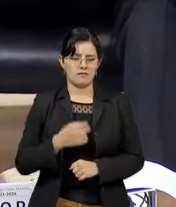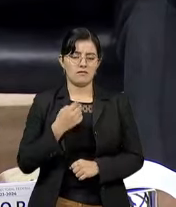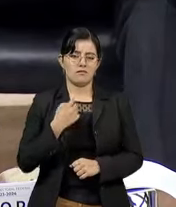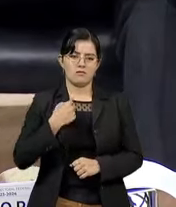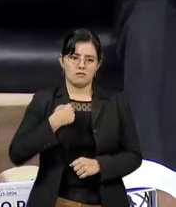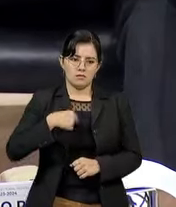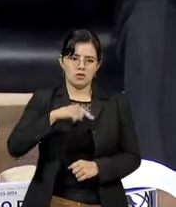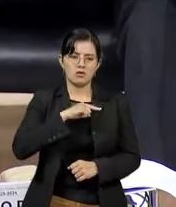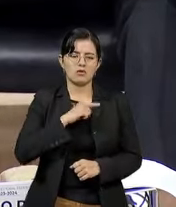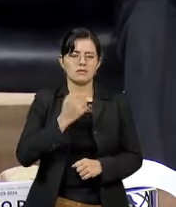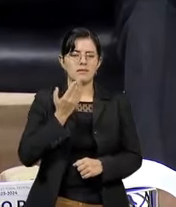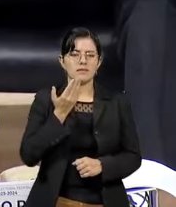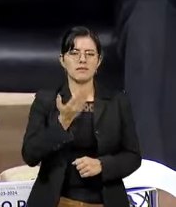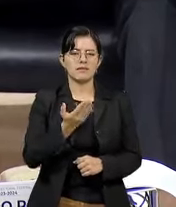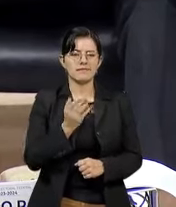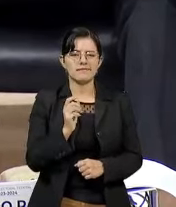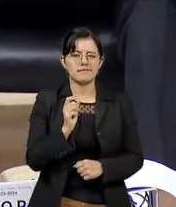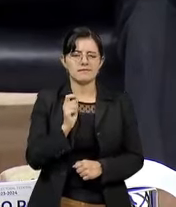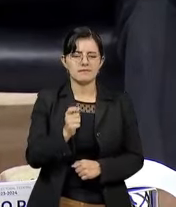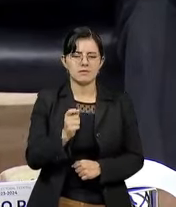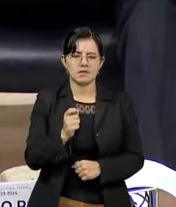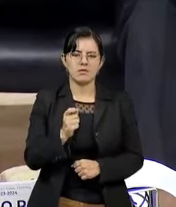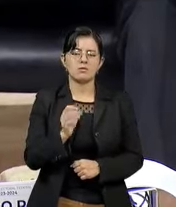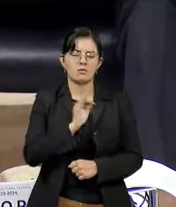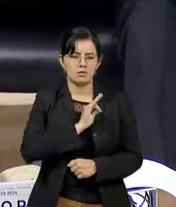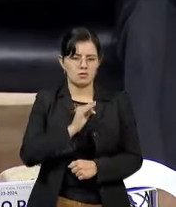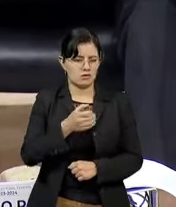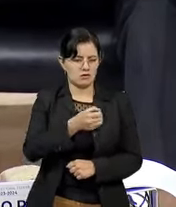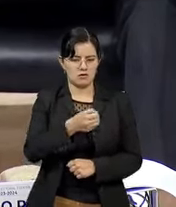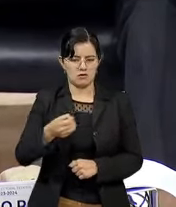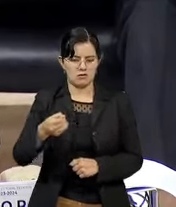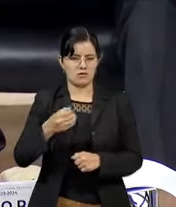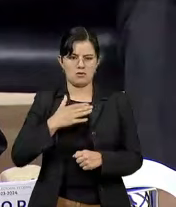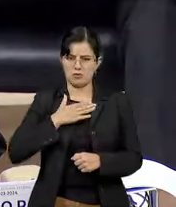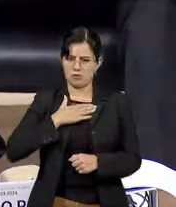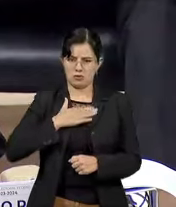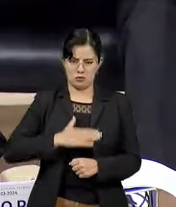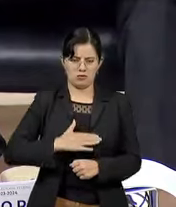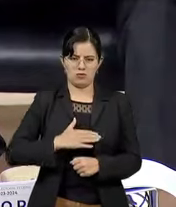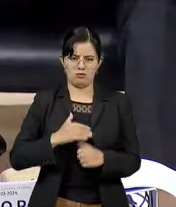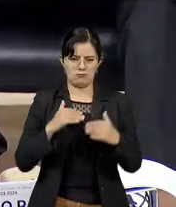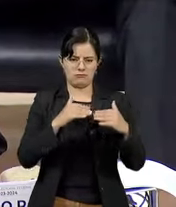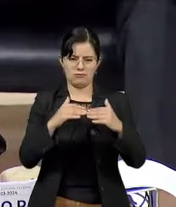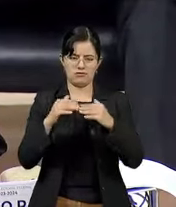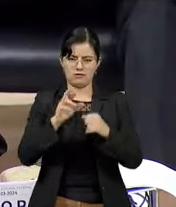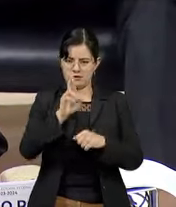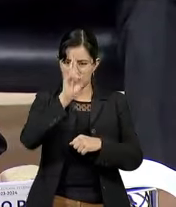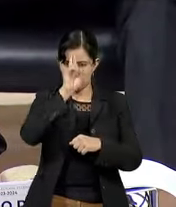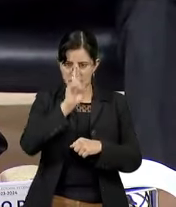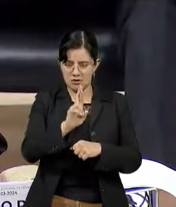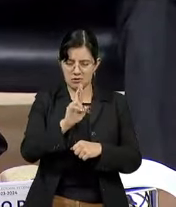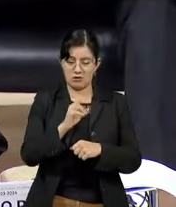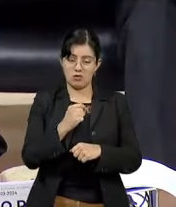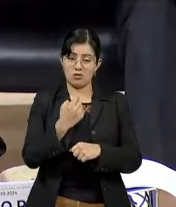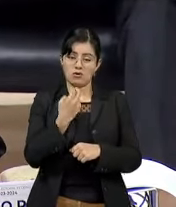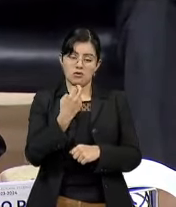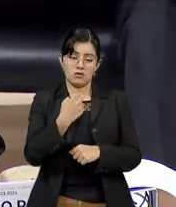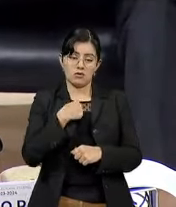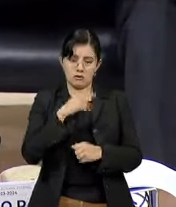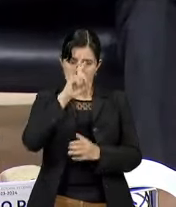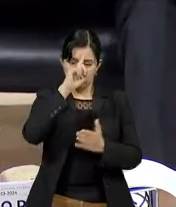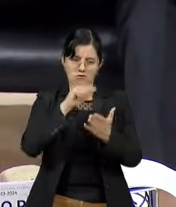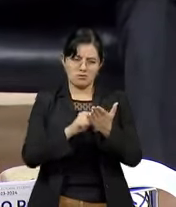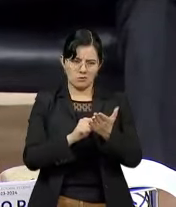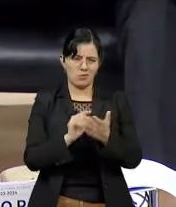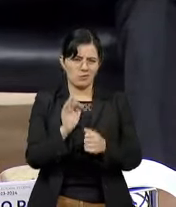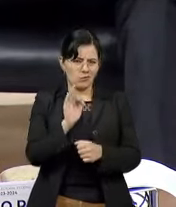lo que estamos pidiendo es imparcialidad y respeto y creo que no es mucho pedir